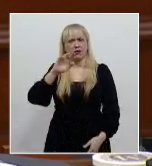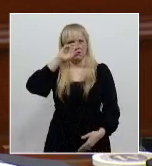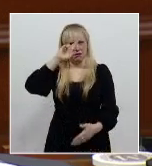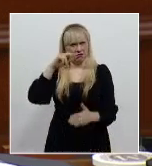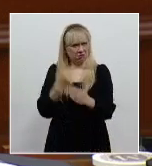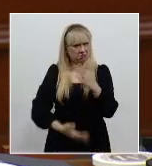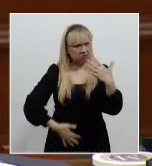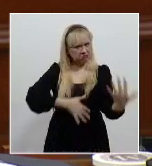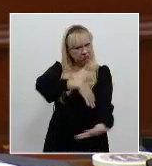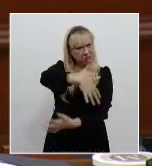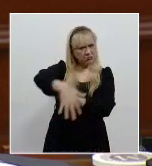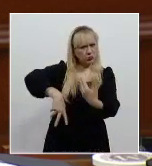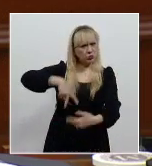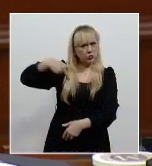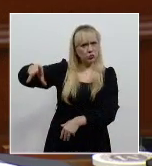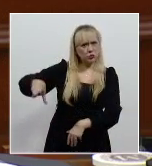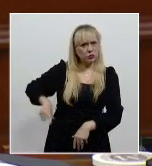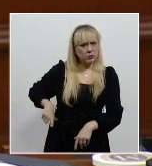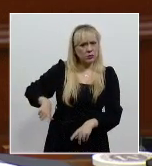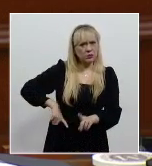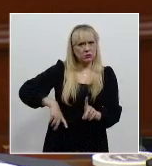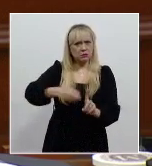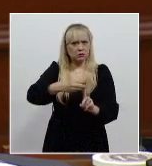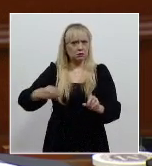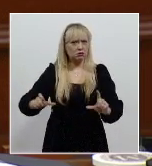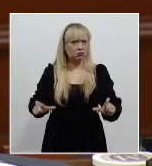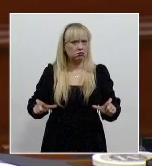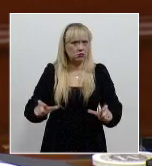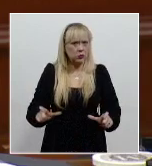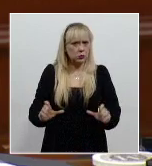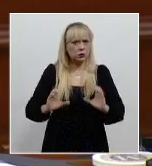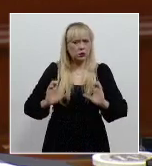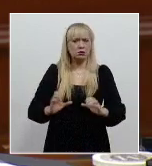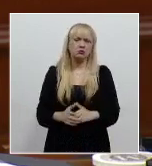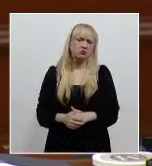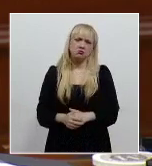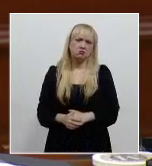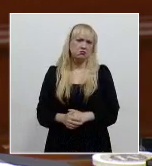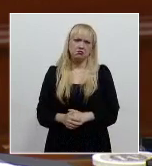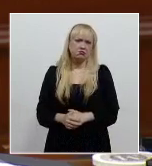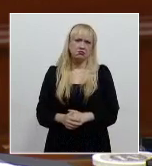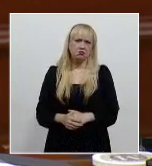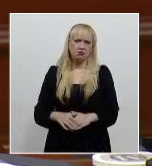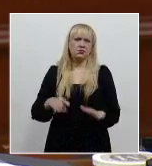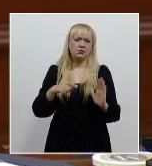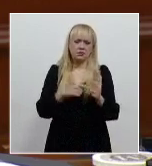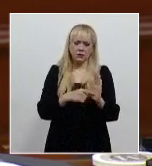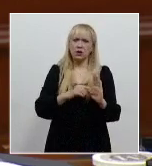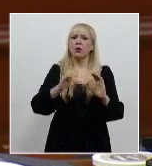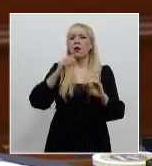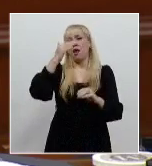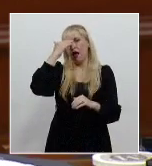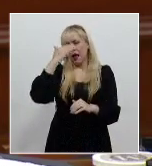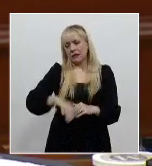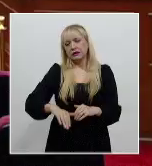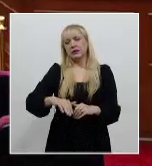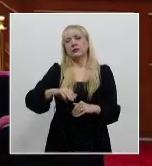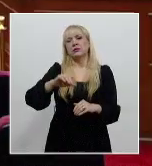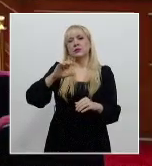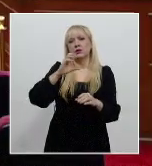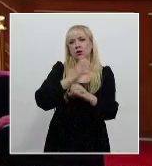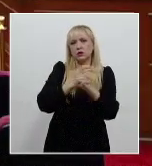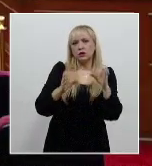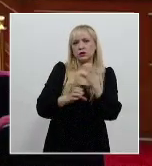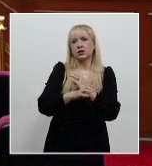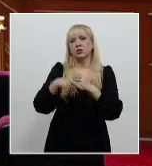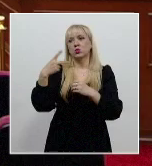coordinación interinstitucional en materia de seguridad nacional o revele datos que puedan ser aprovechados para conocer la